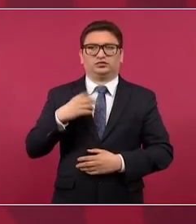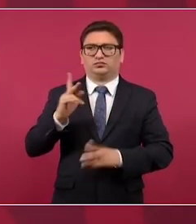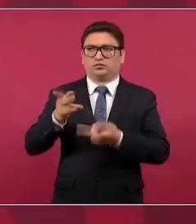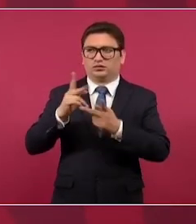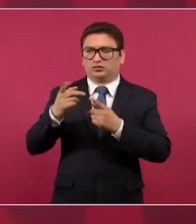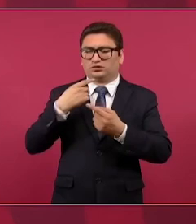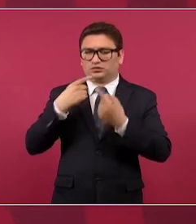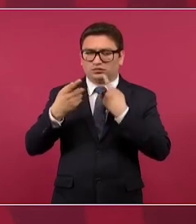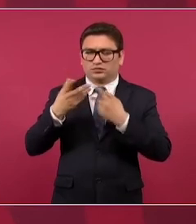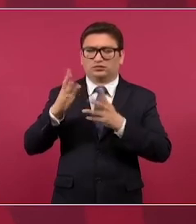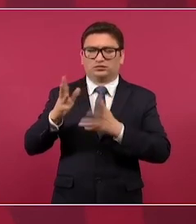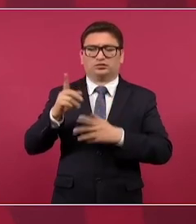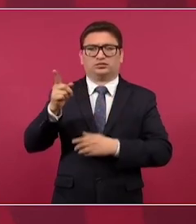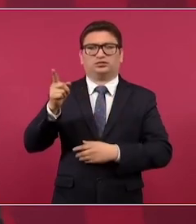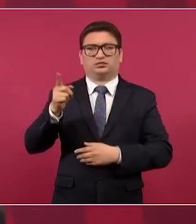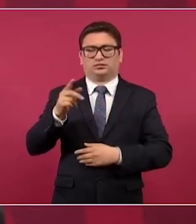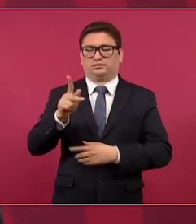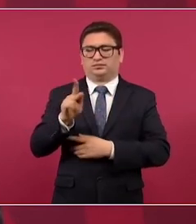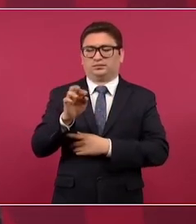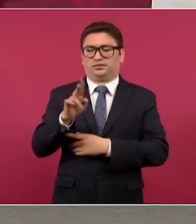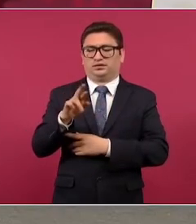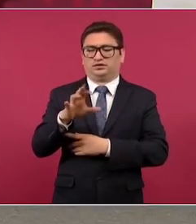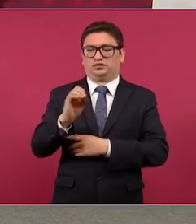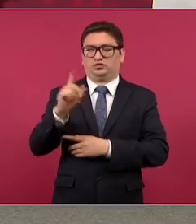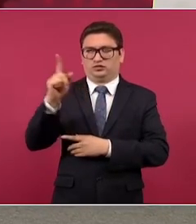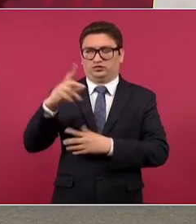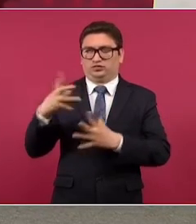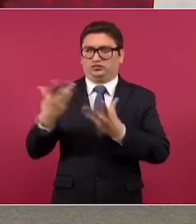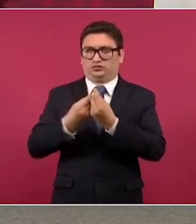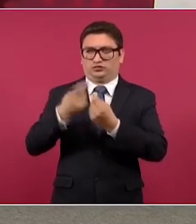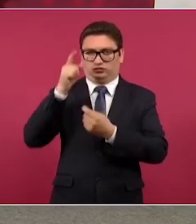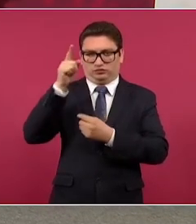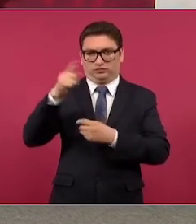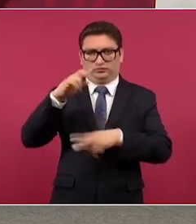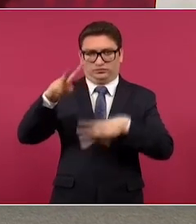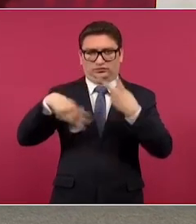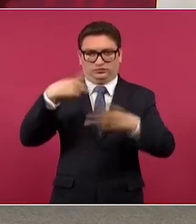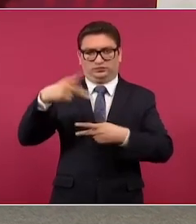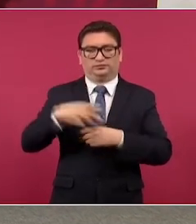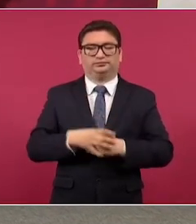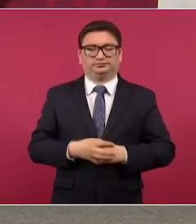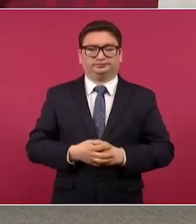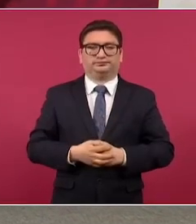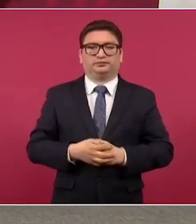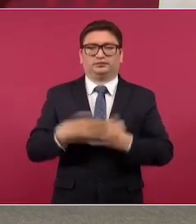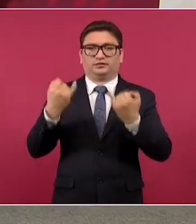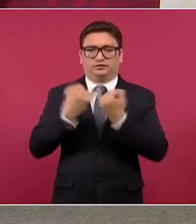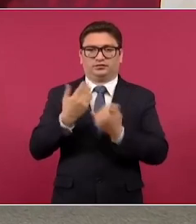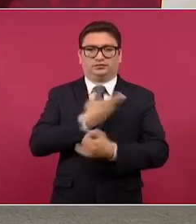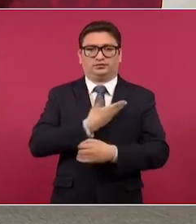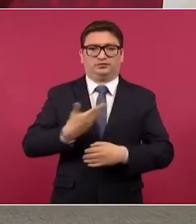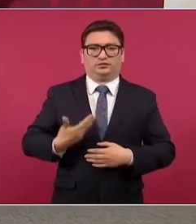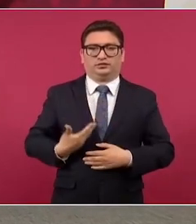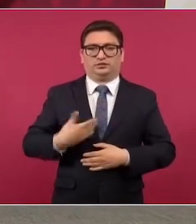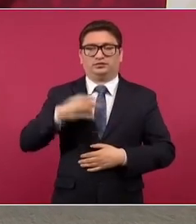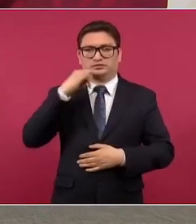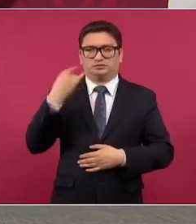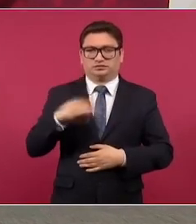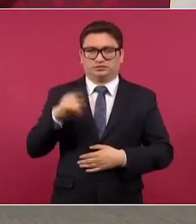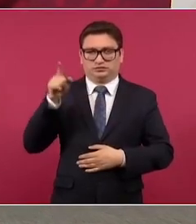el presidente Petro y nos va a acompañar, y va a estar también el presidente de Chile.